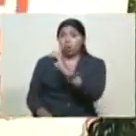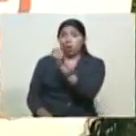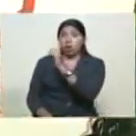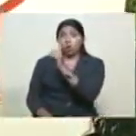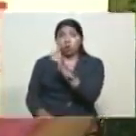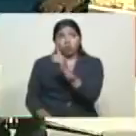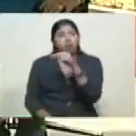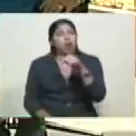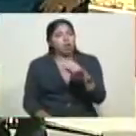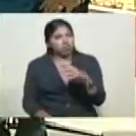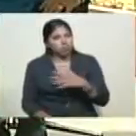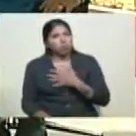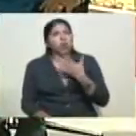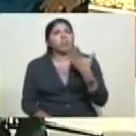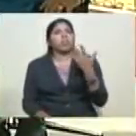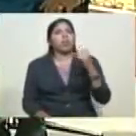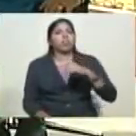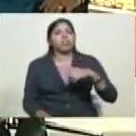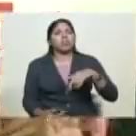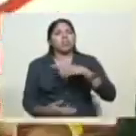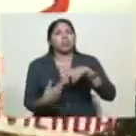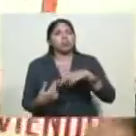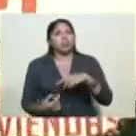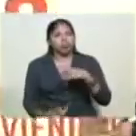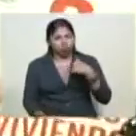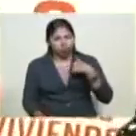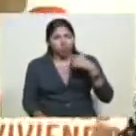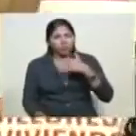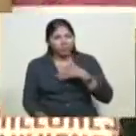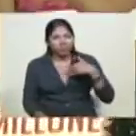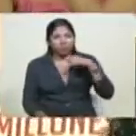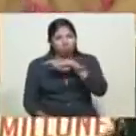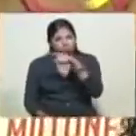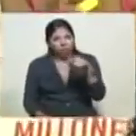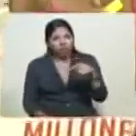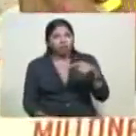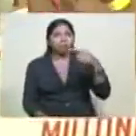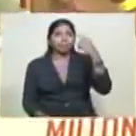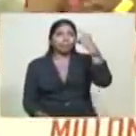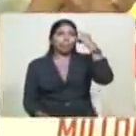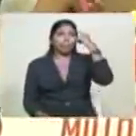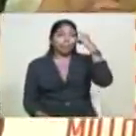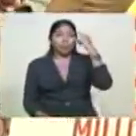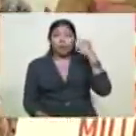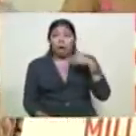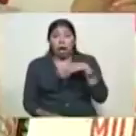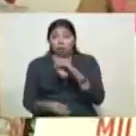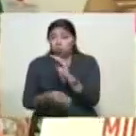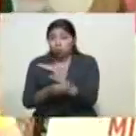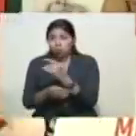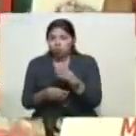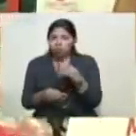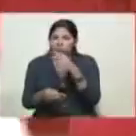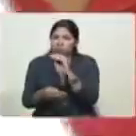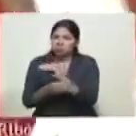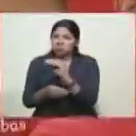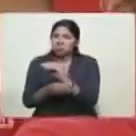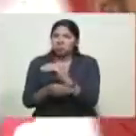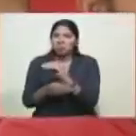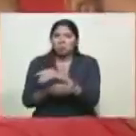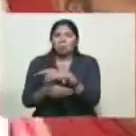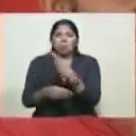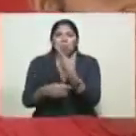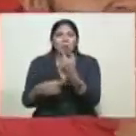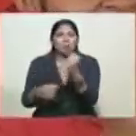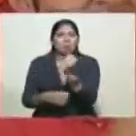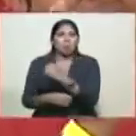Esto solo es posible en Revolución. Yo quiero que el pueblo aprecie. Porque el que no cuida lo que tiene, a